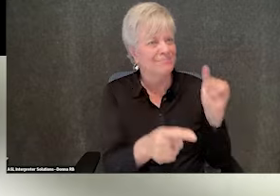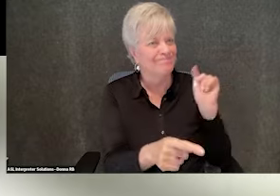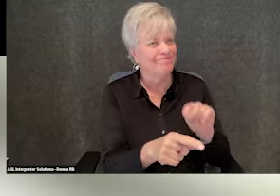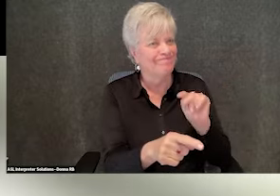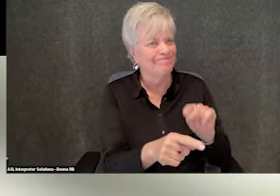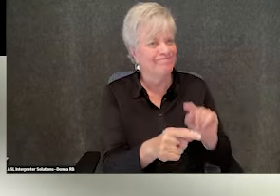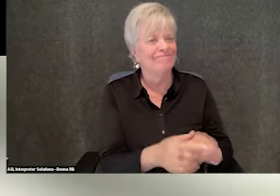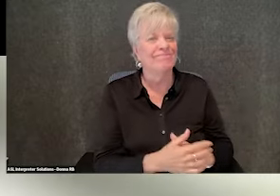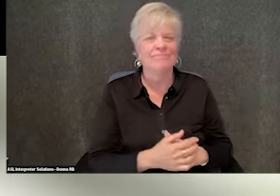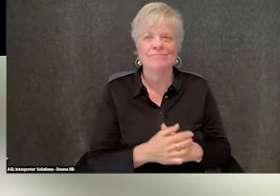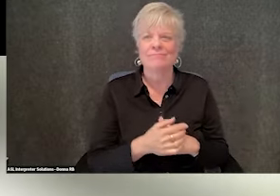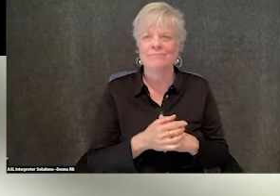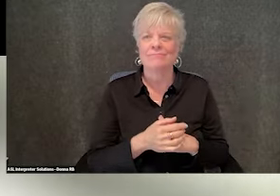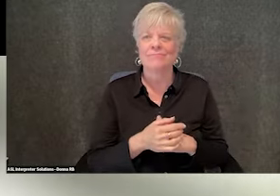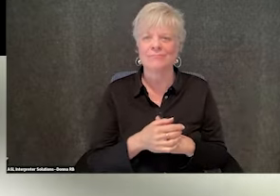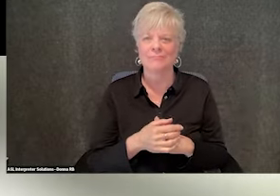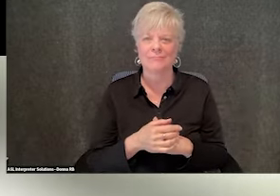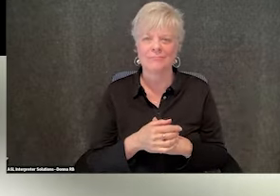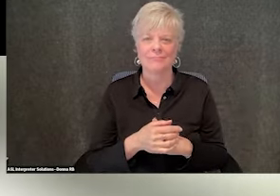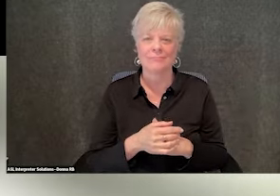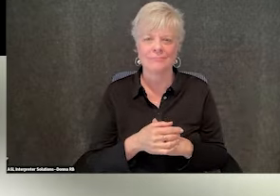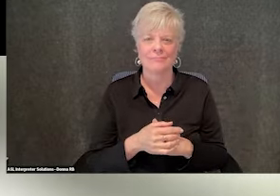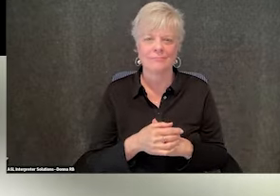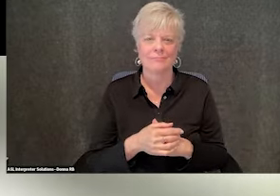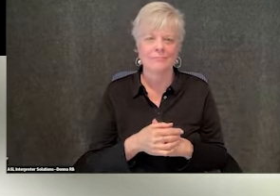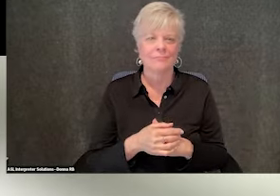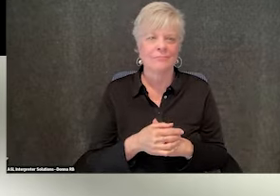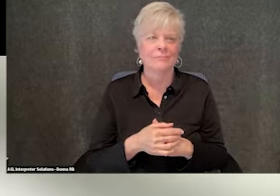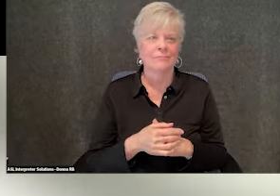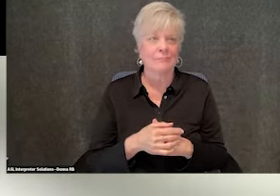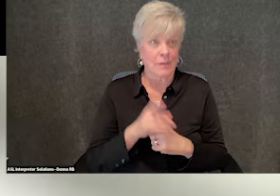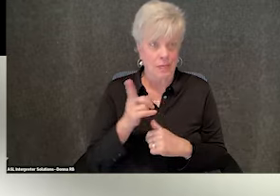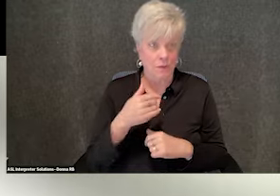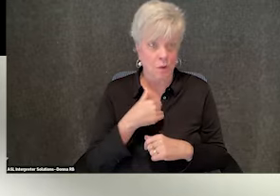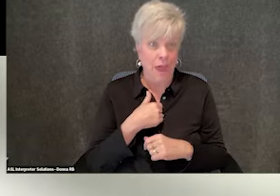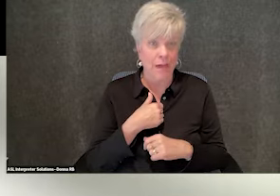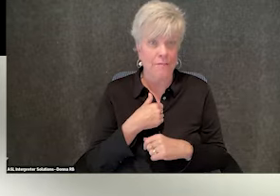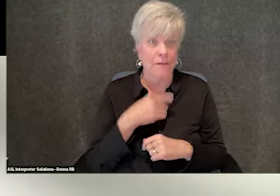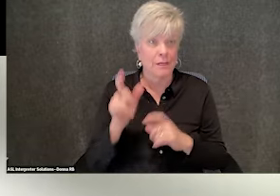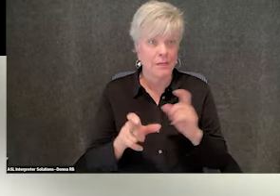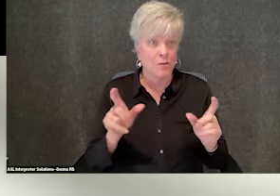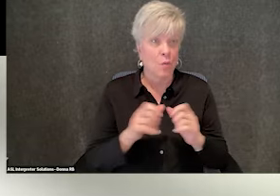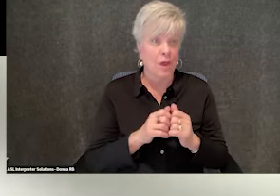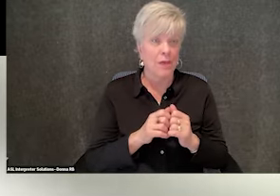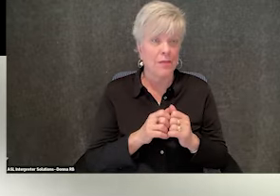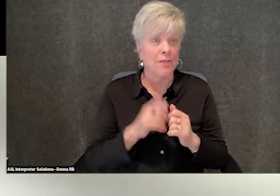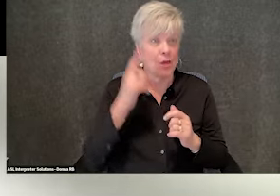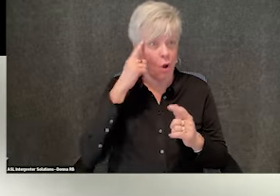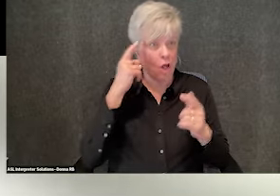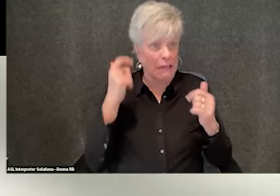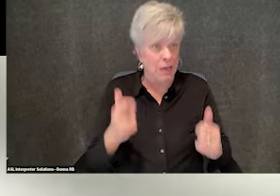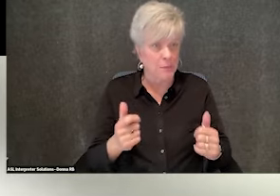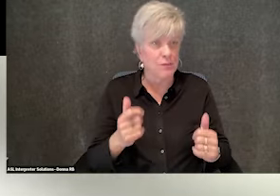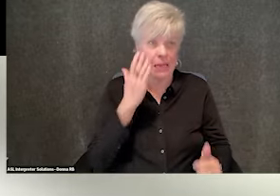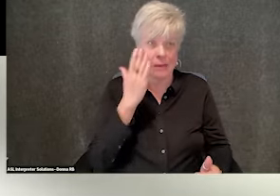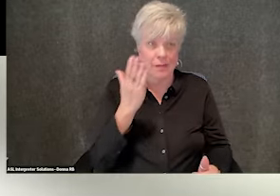para decir que la otra persona está ahí para ayudar con la decisión, pero que no tienen derecho legal. Si